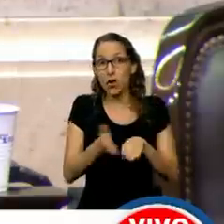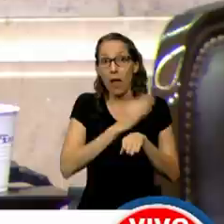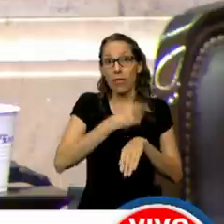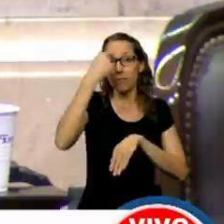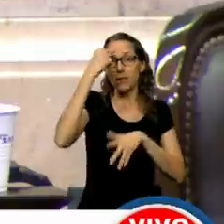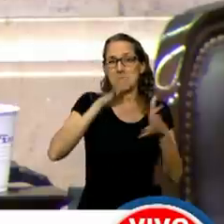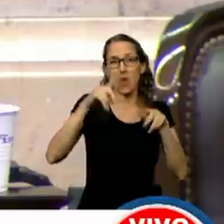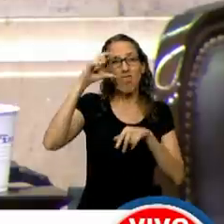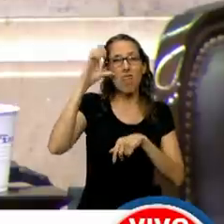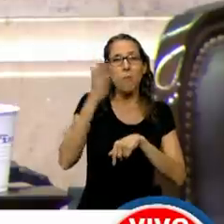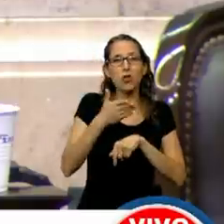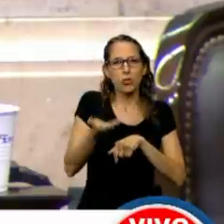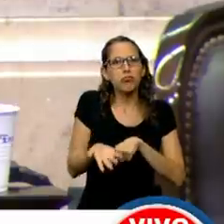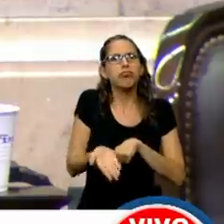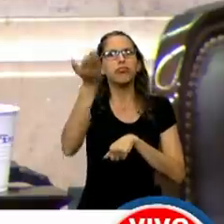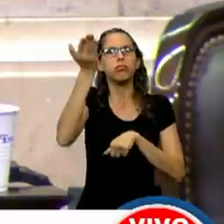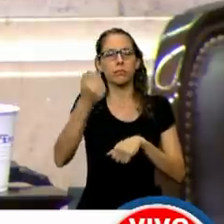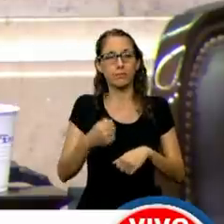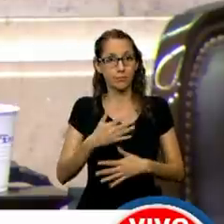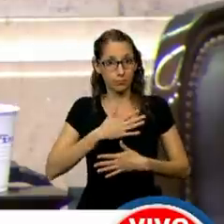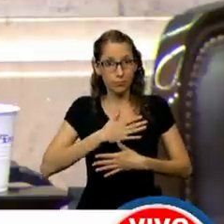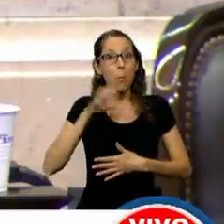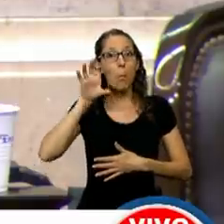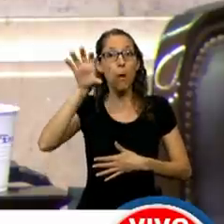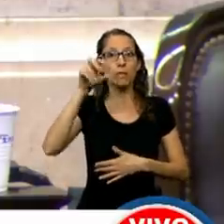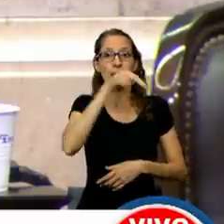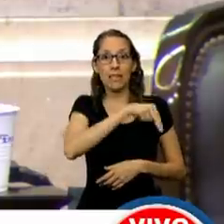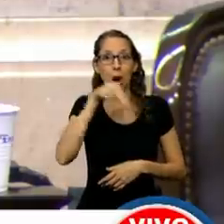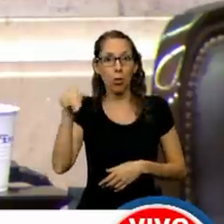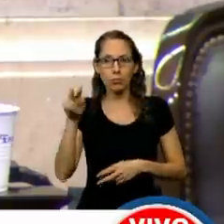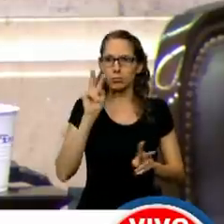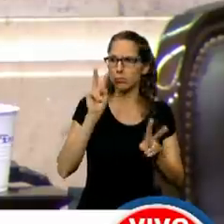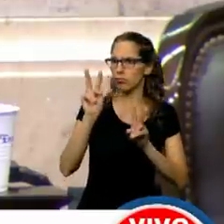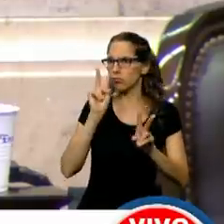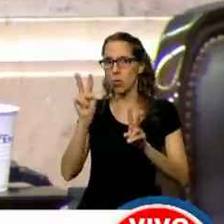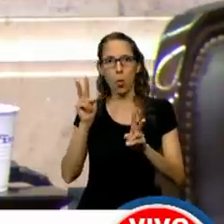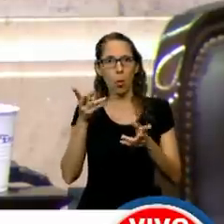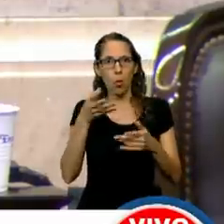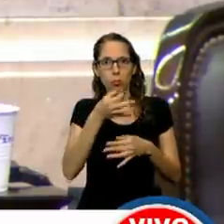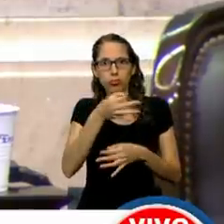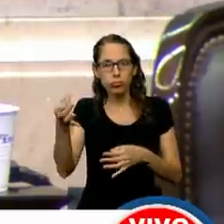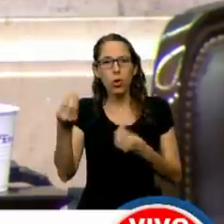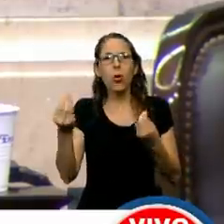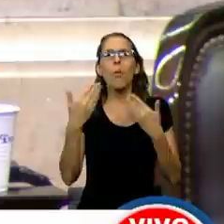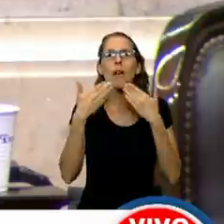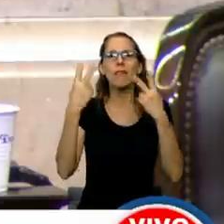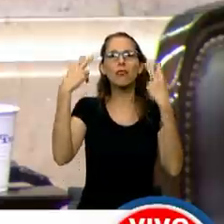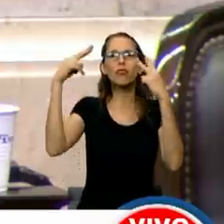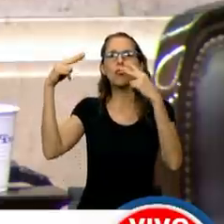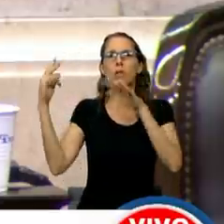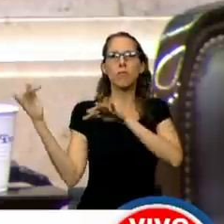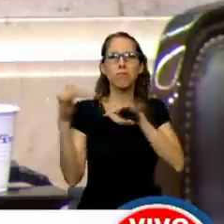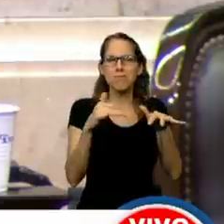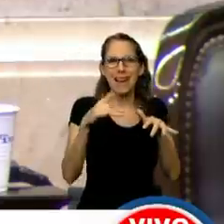10% en mi provincia no quien esto se está viendo claramente en el turismo donde hay temporadas